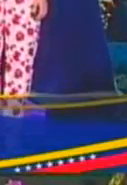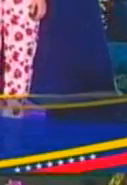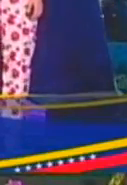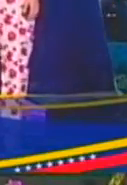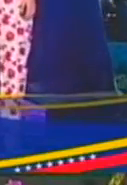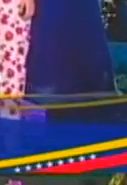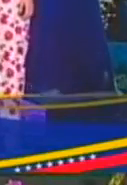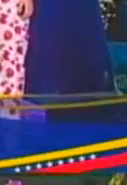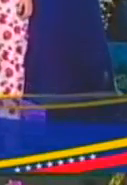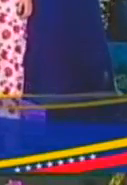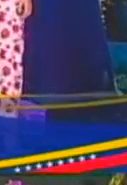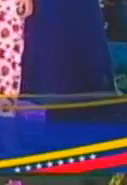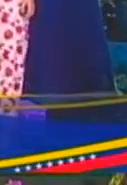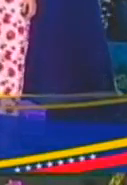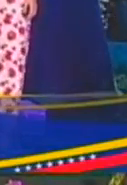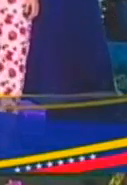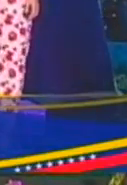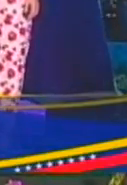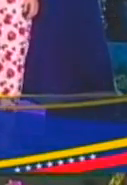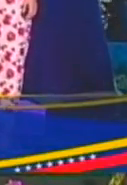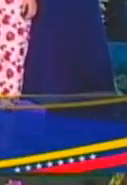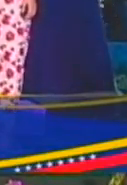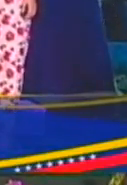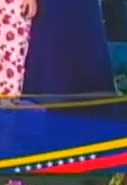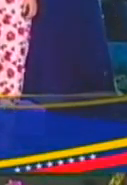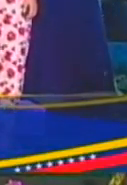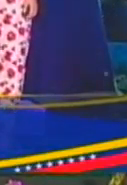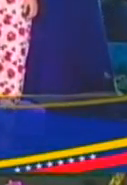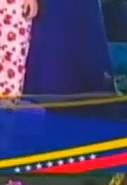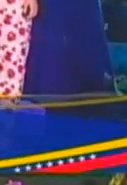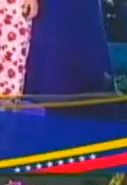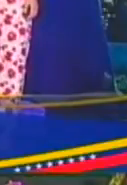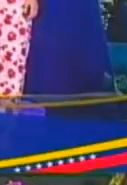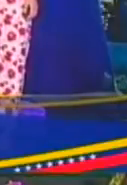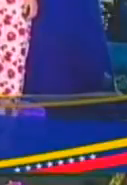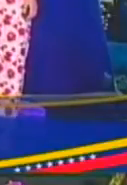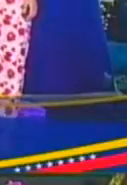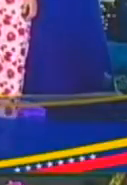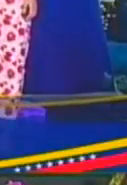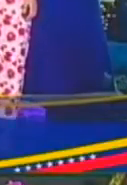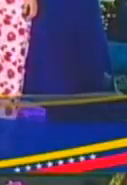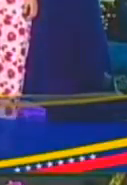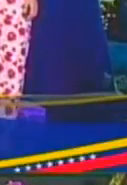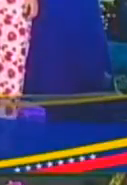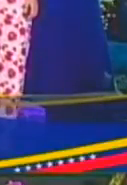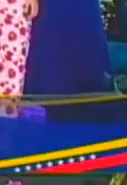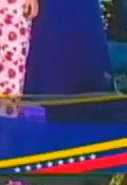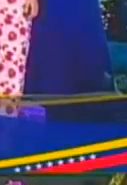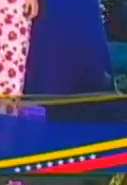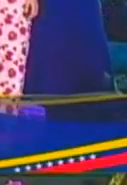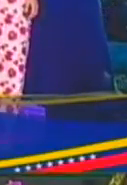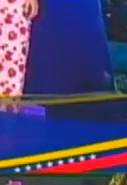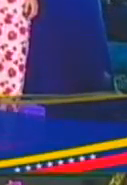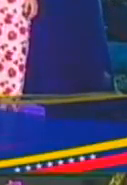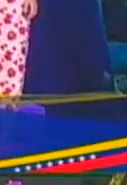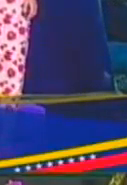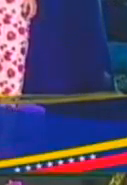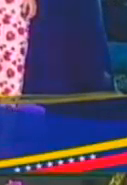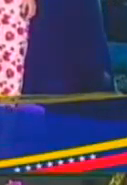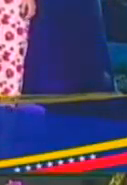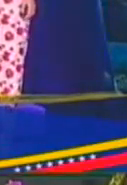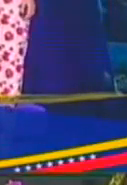feria que nos van a llevar hasta el mes de diciembre con su aurora. La primera semana del mes de diciembre, y bueno, conectamos con otra